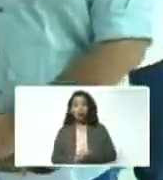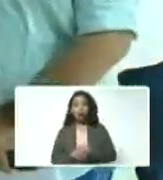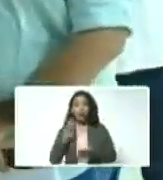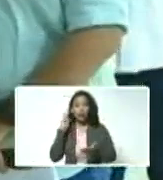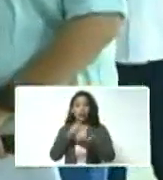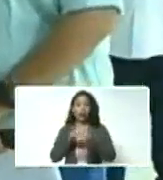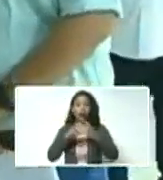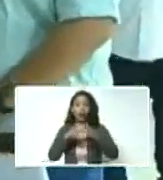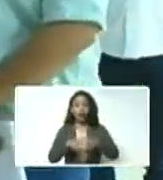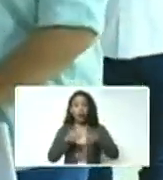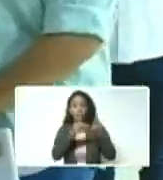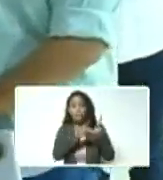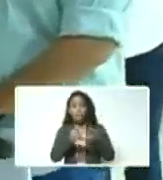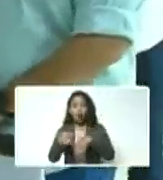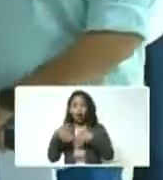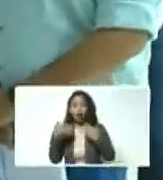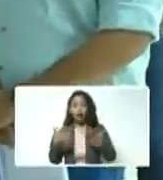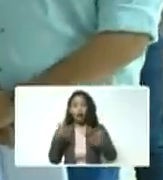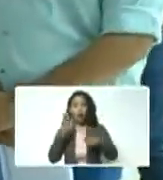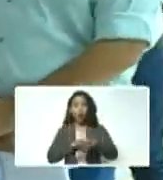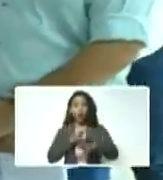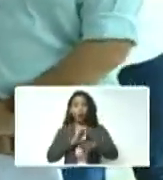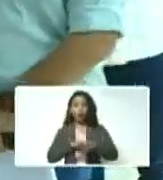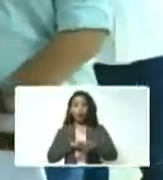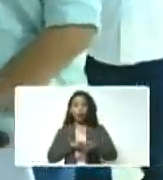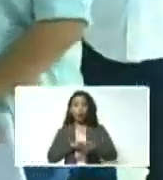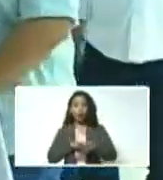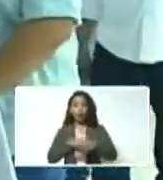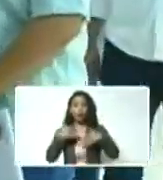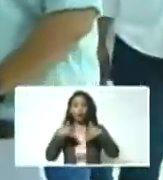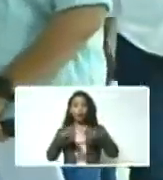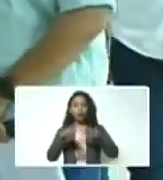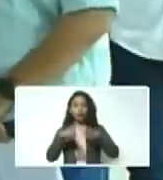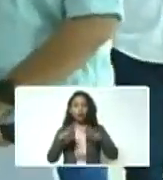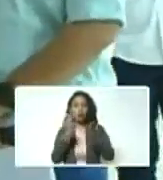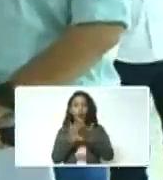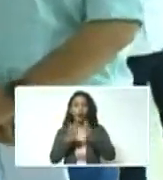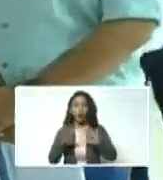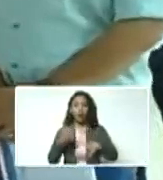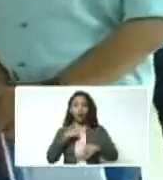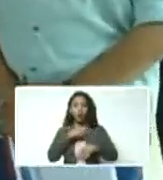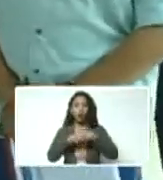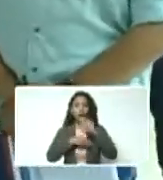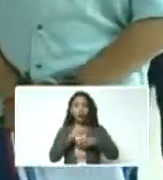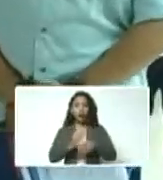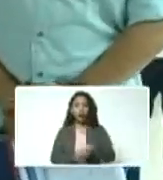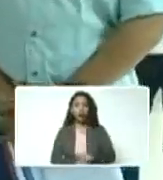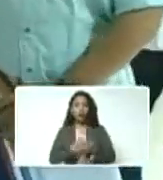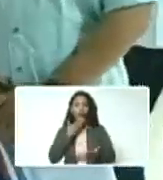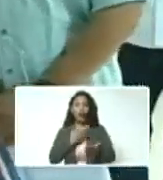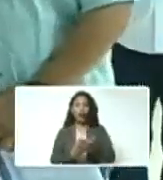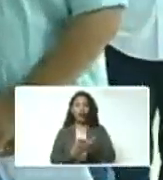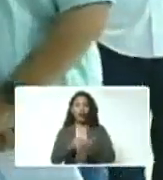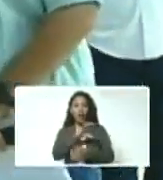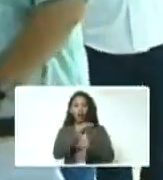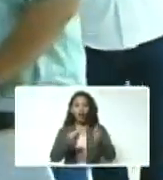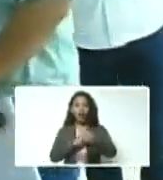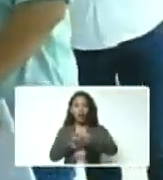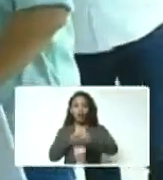clase, del plan lo que es textil y de escolar que estamos realizando, gracias a la